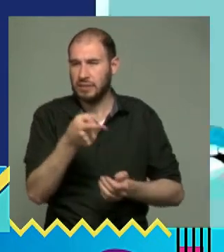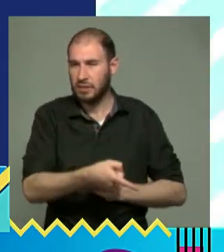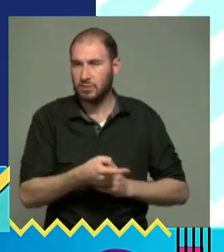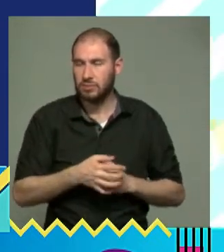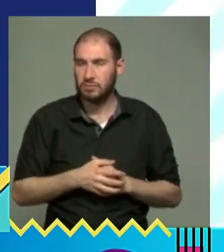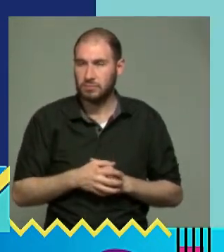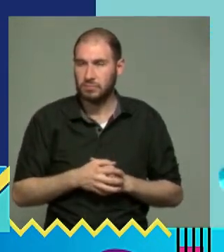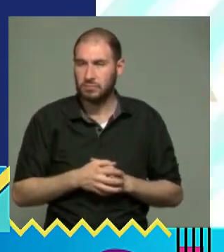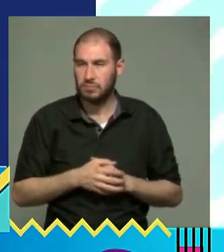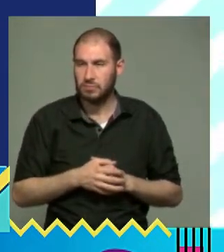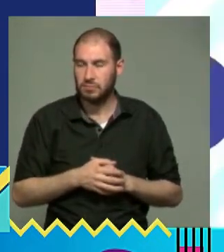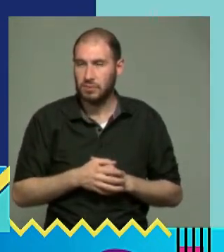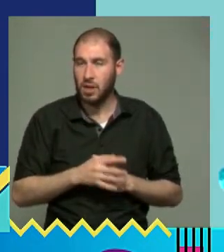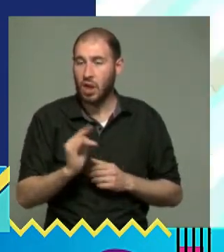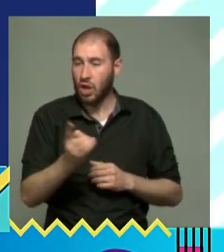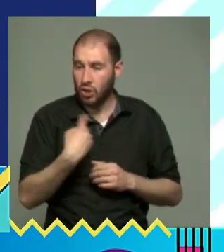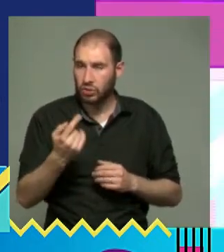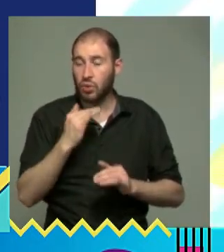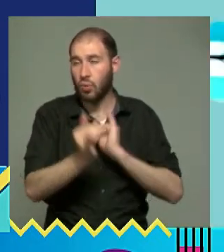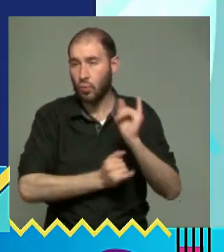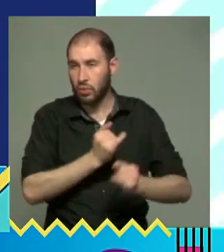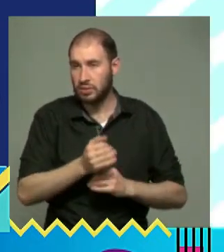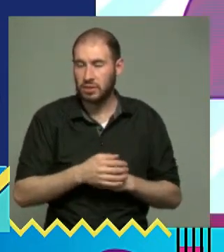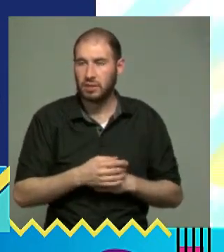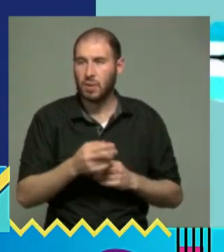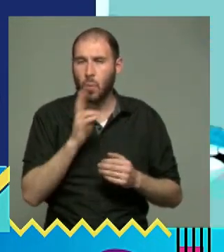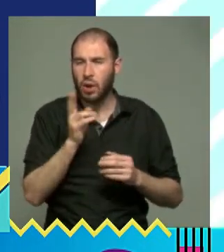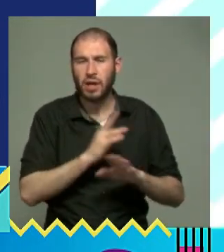Entonces, cuando nosotros estamos planteando que no queremos más